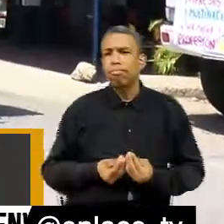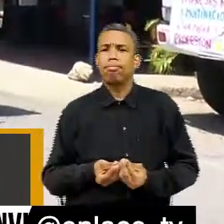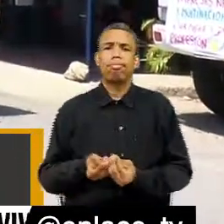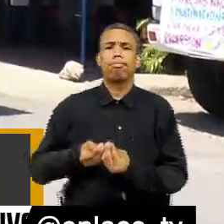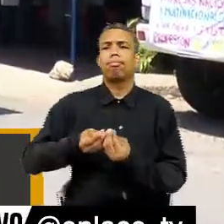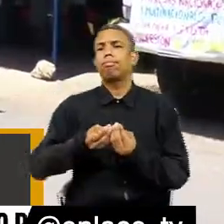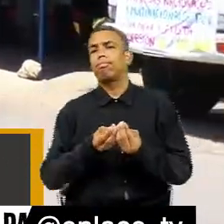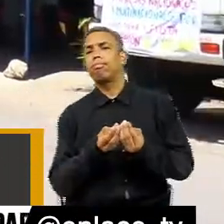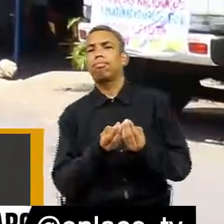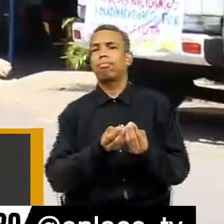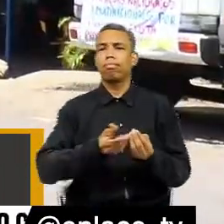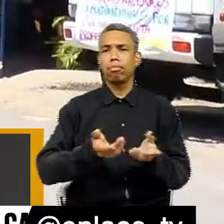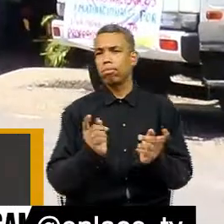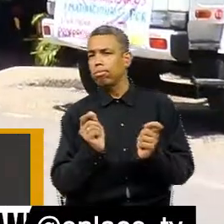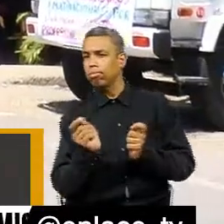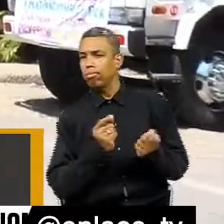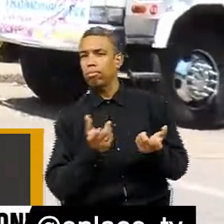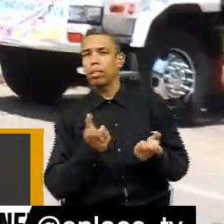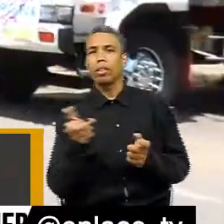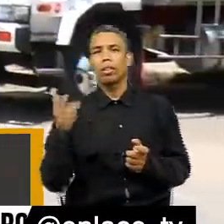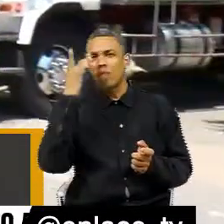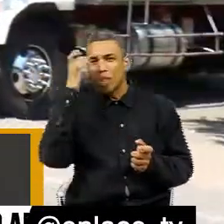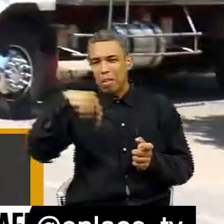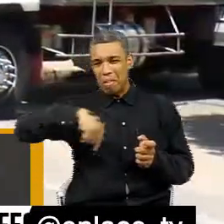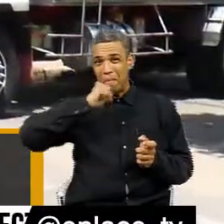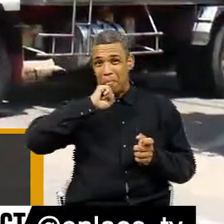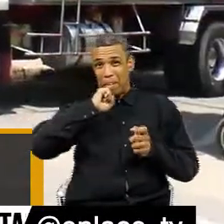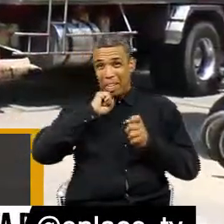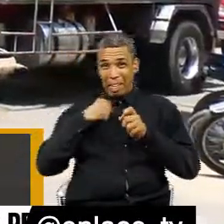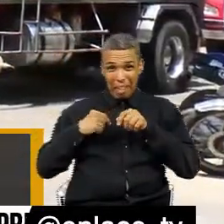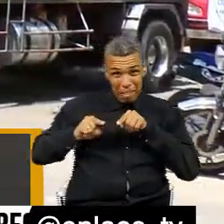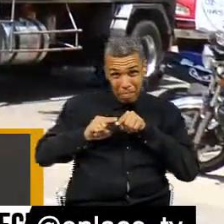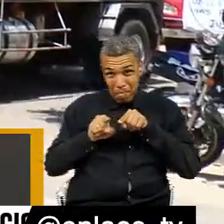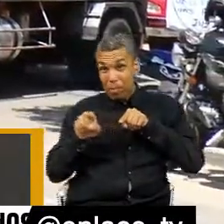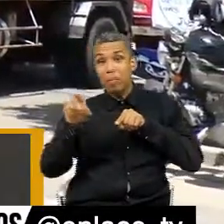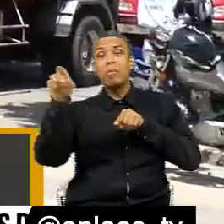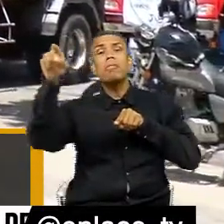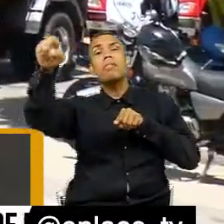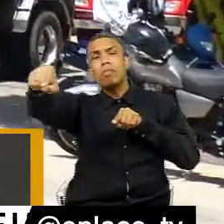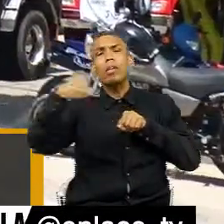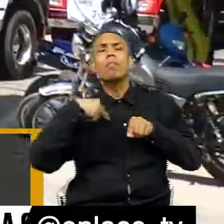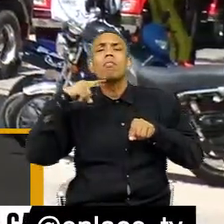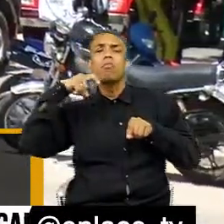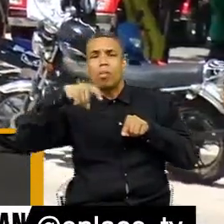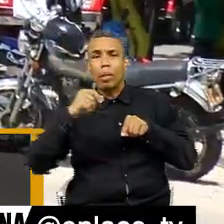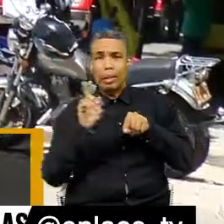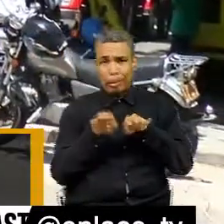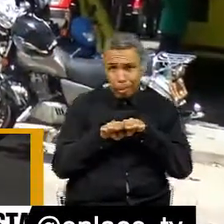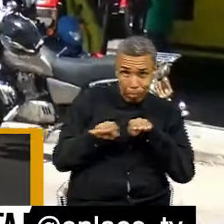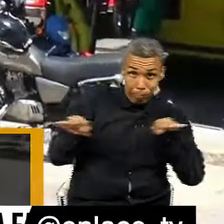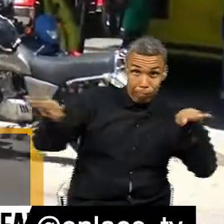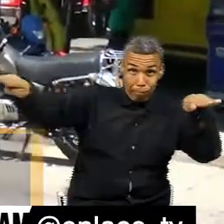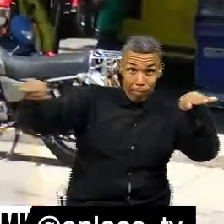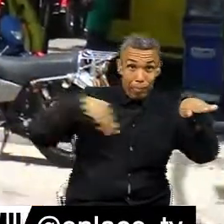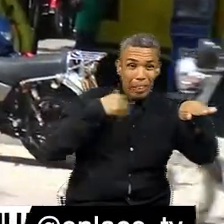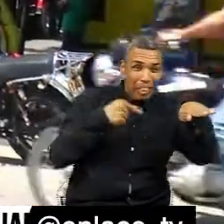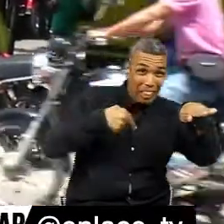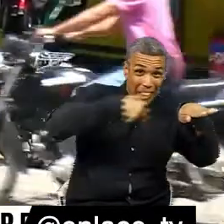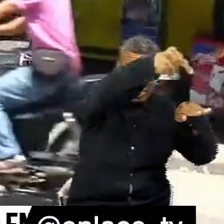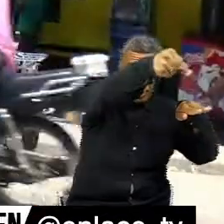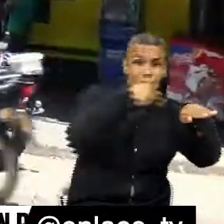de Barranca Bermeja conduce hacia Bucaramanga y hacia el lado izquierdo conduce hacia el corregimiento del centro. Allí entonces permanecen